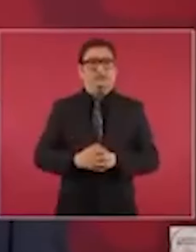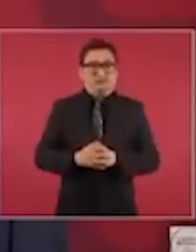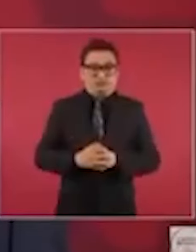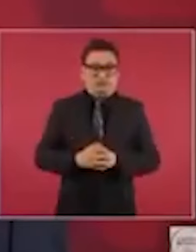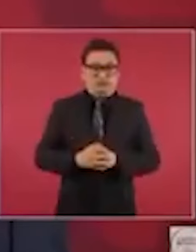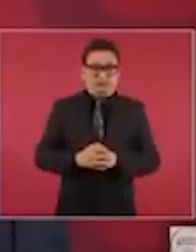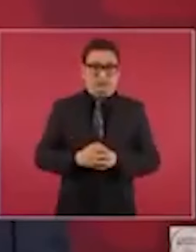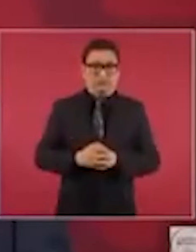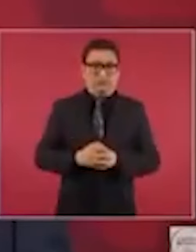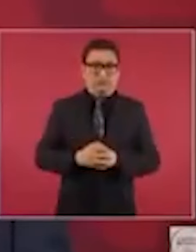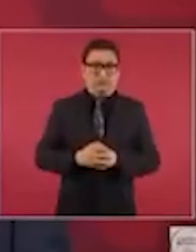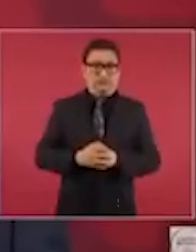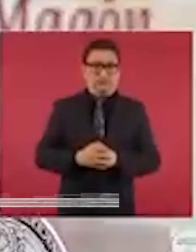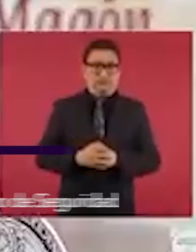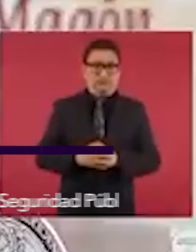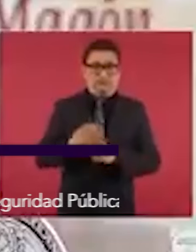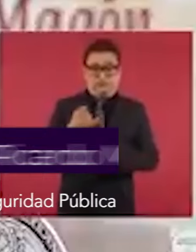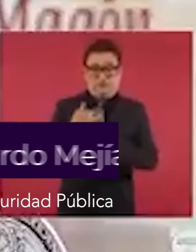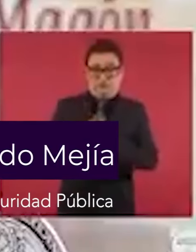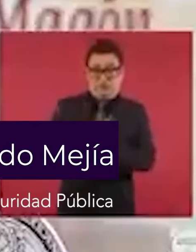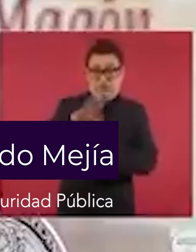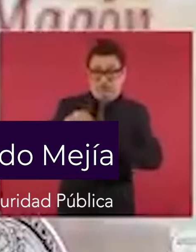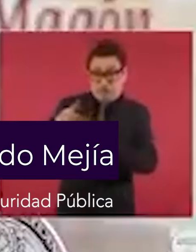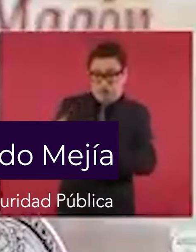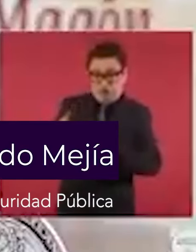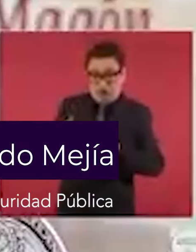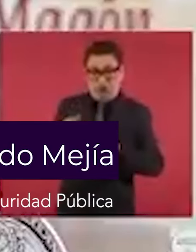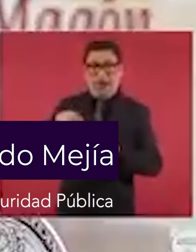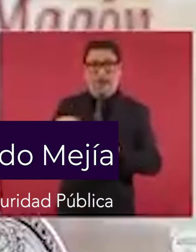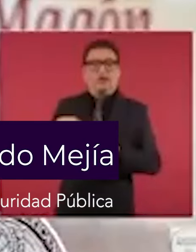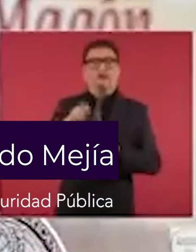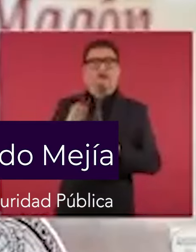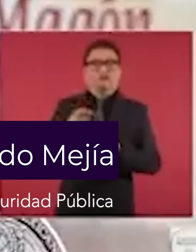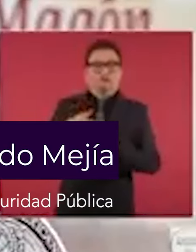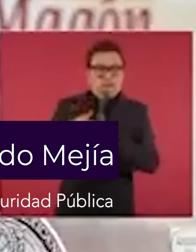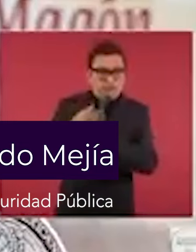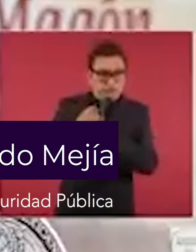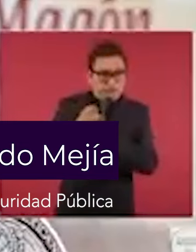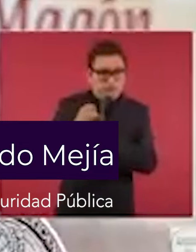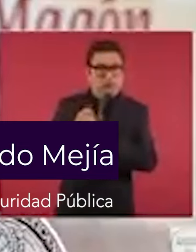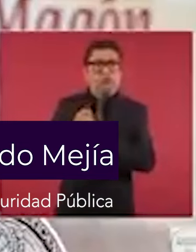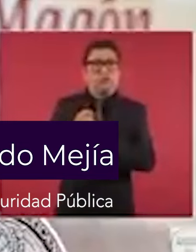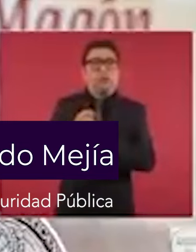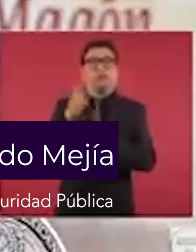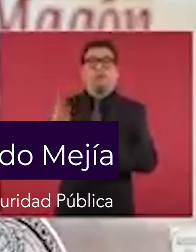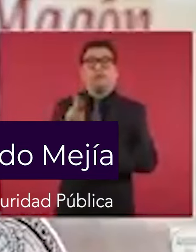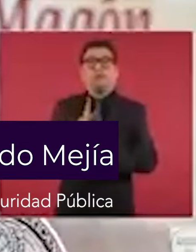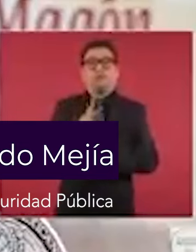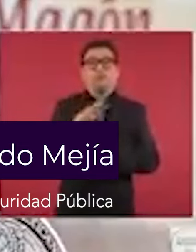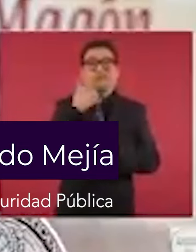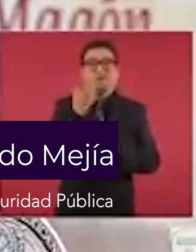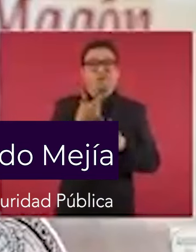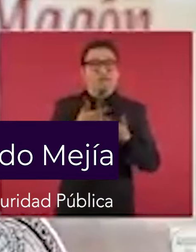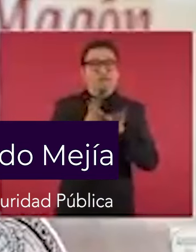material que servirá para la indagatoria. No se puede descartar un móvil relacionado con una